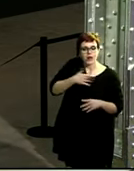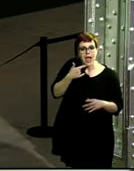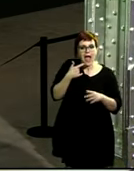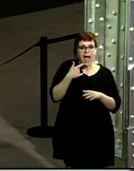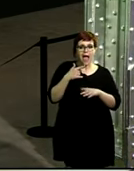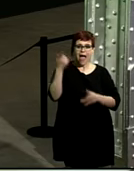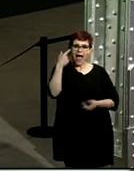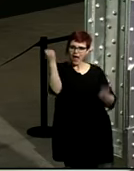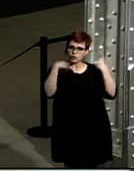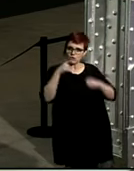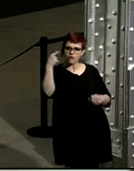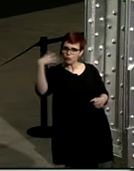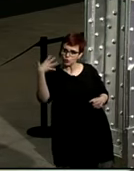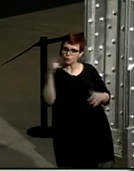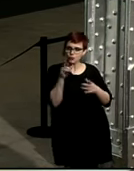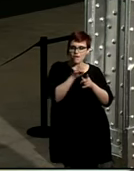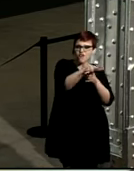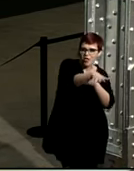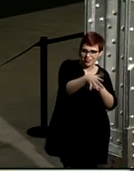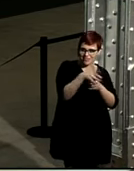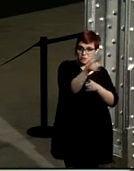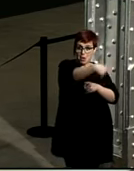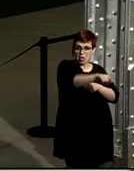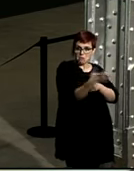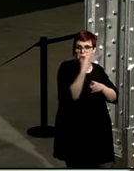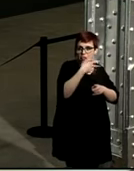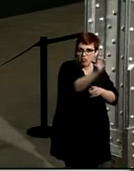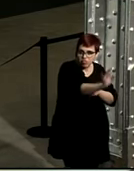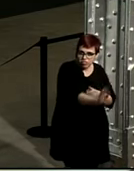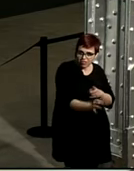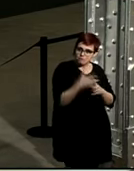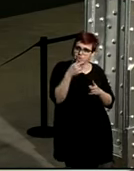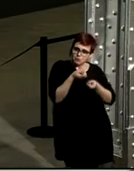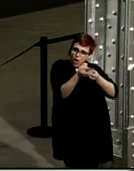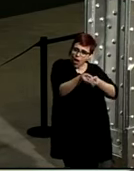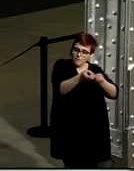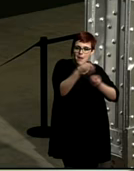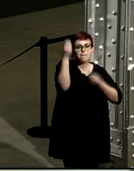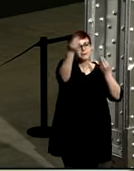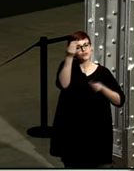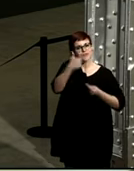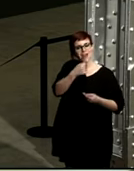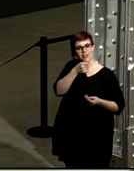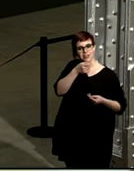Reyán, de actores muy conocidos y que tienen pues, ya un recorrido, porque creo que se pueden alimentar los dos. Creo que eso